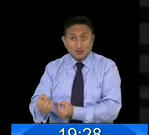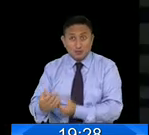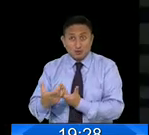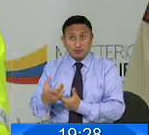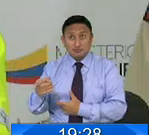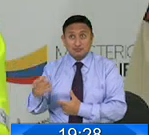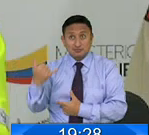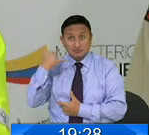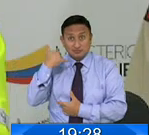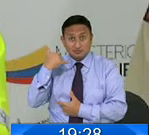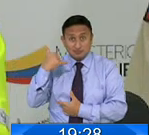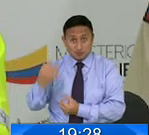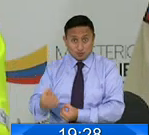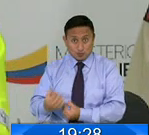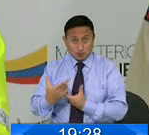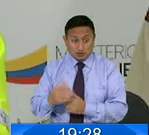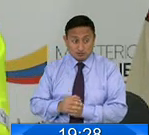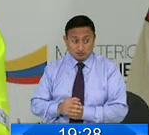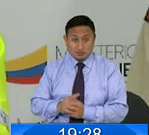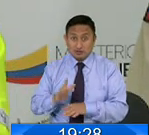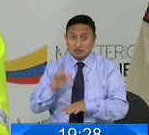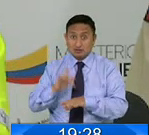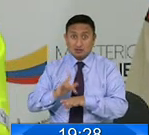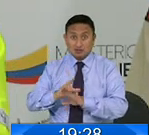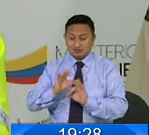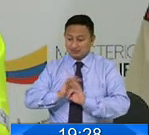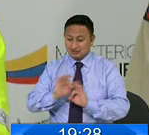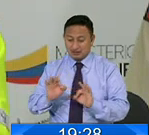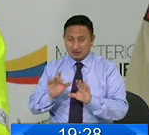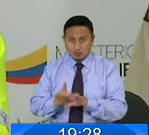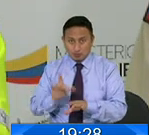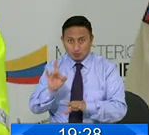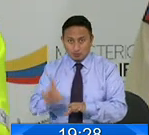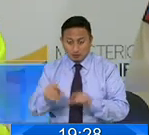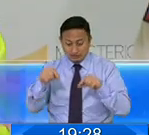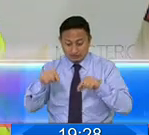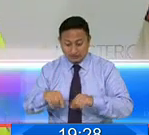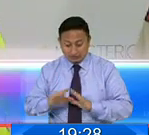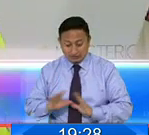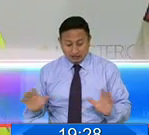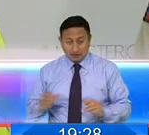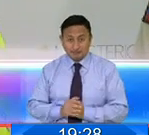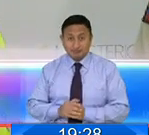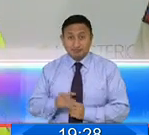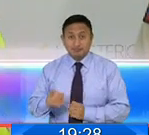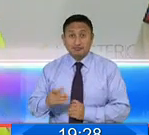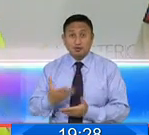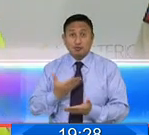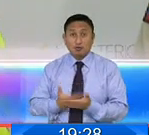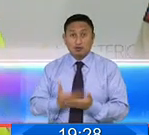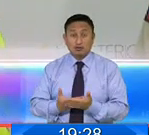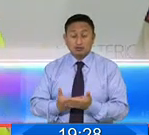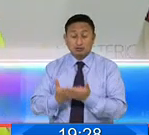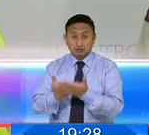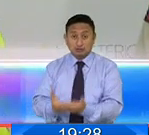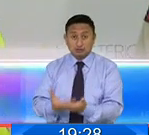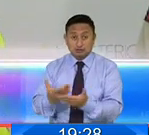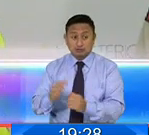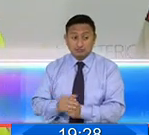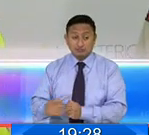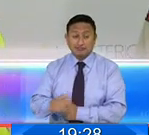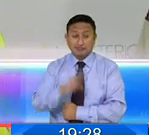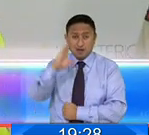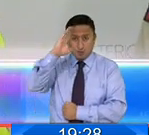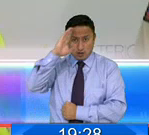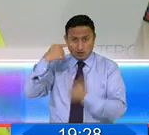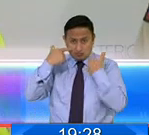que contienen los celulares no ha sido tocada por no alterar el indicio. Obviamente el elemento de convicción ha sido puesto en cadena de